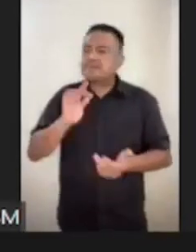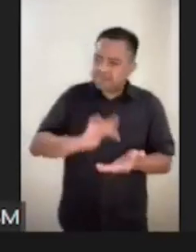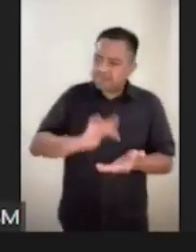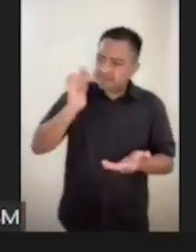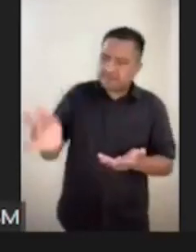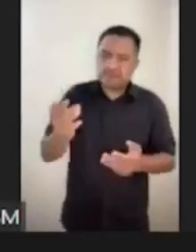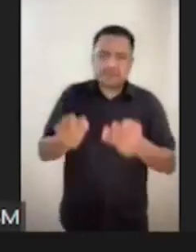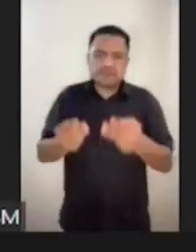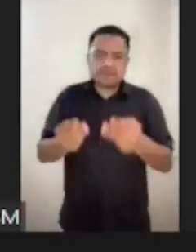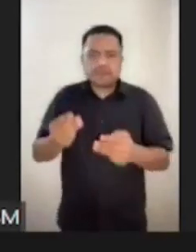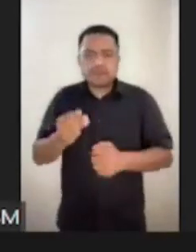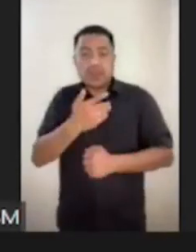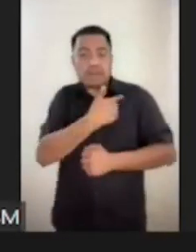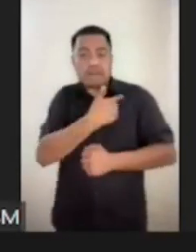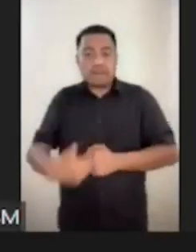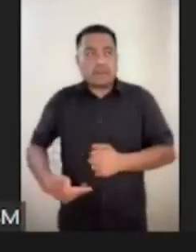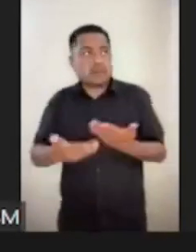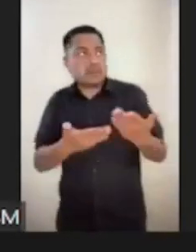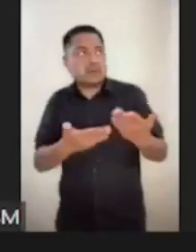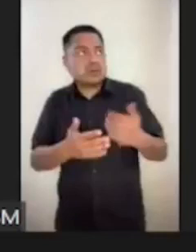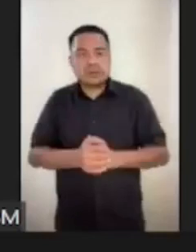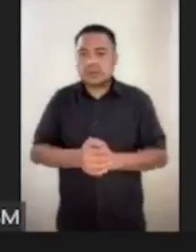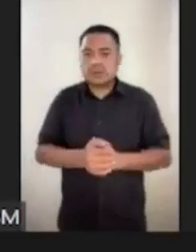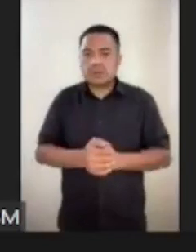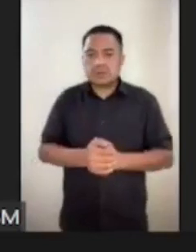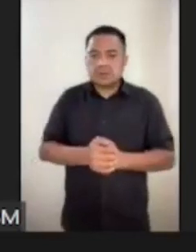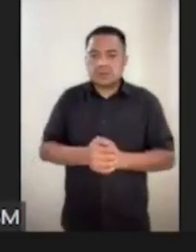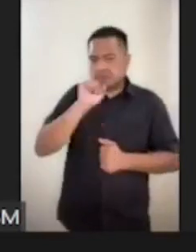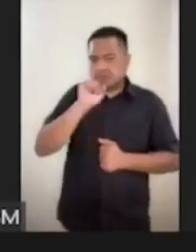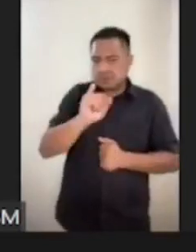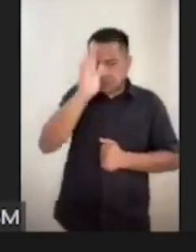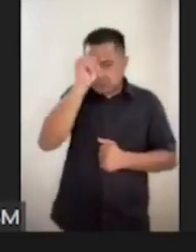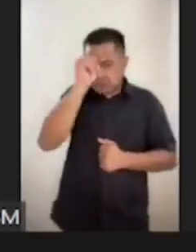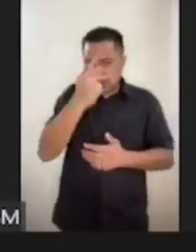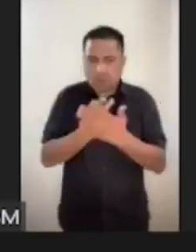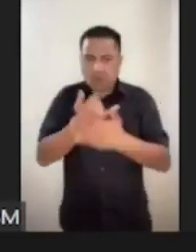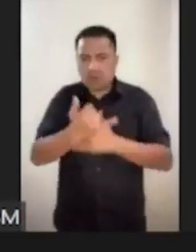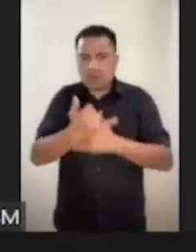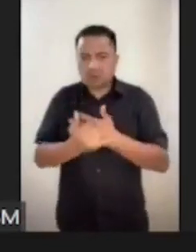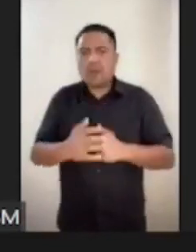Gracias, magistrada. Magistrada Evelyn Rodríguez Chinol. A favor del proyecto.